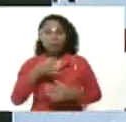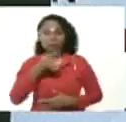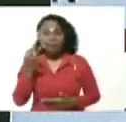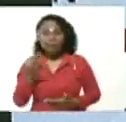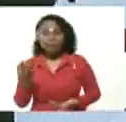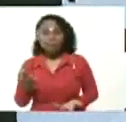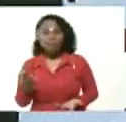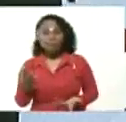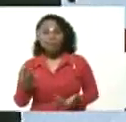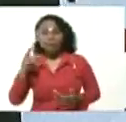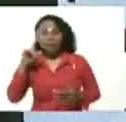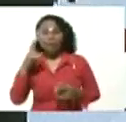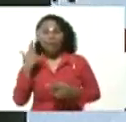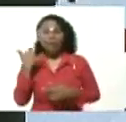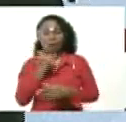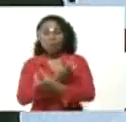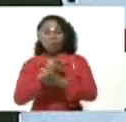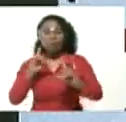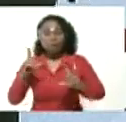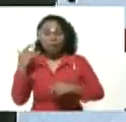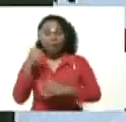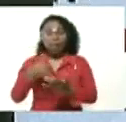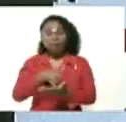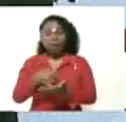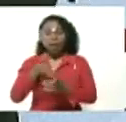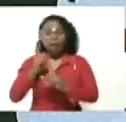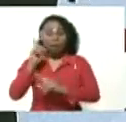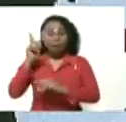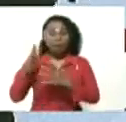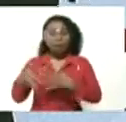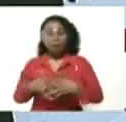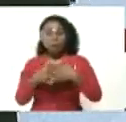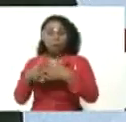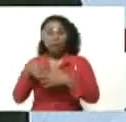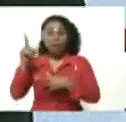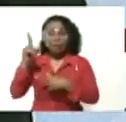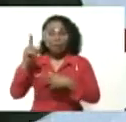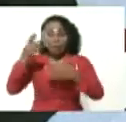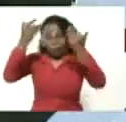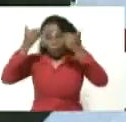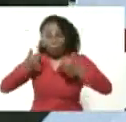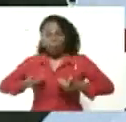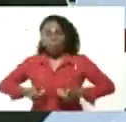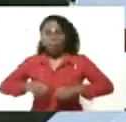que donde la democracia es muy débil es precisamente en los Estados Unidos, esas imágenes